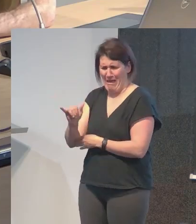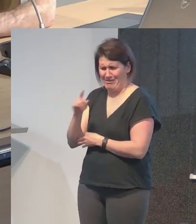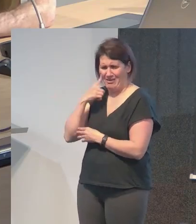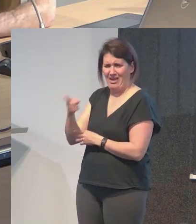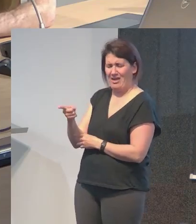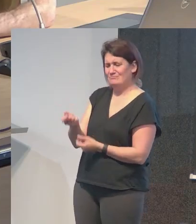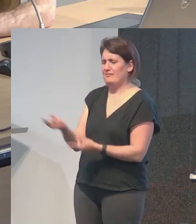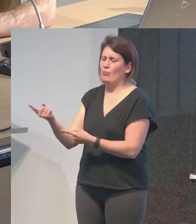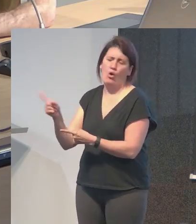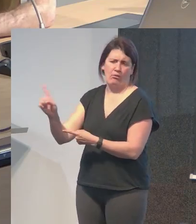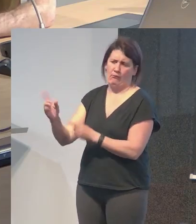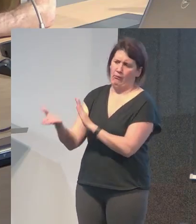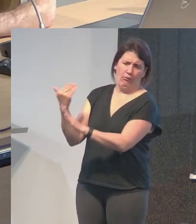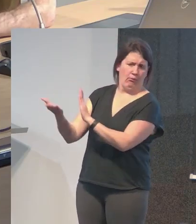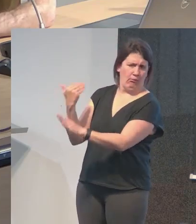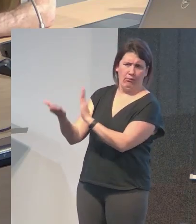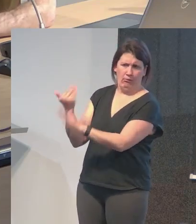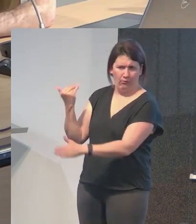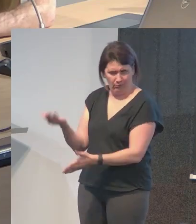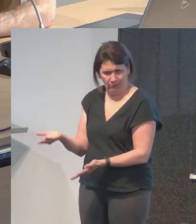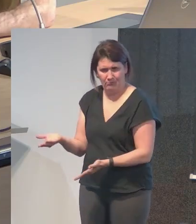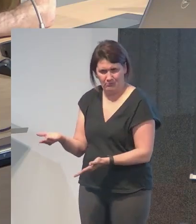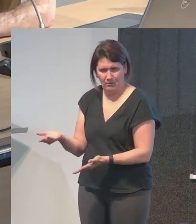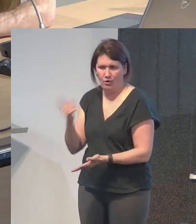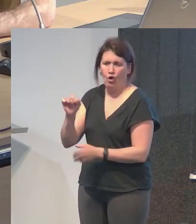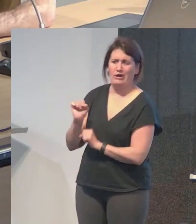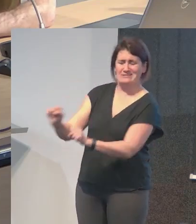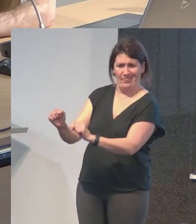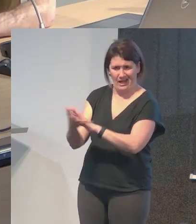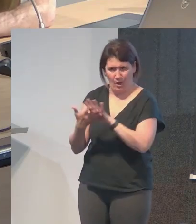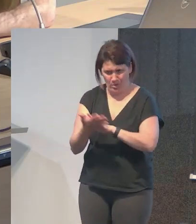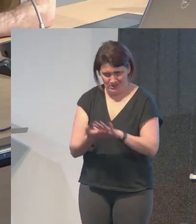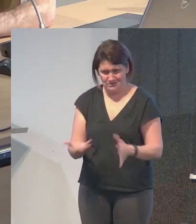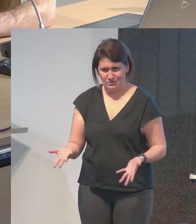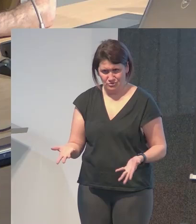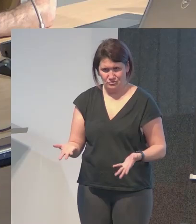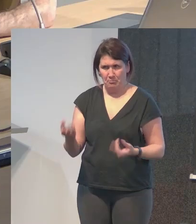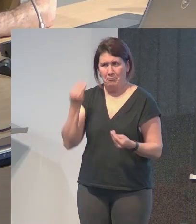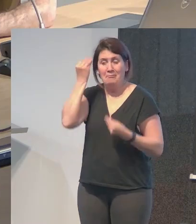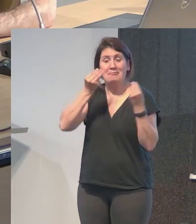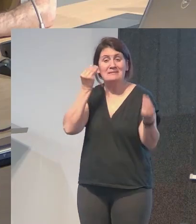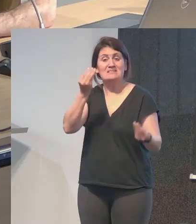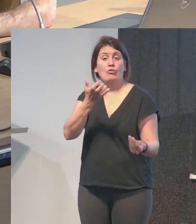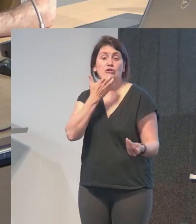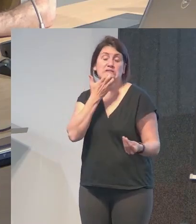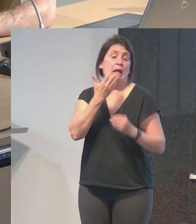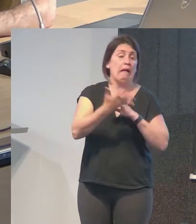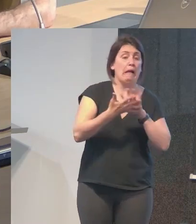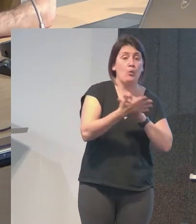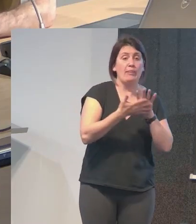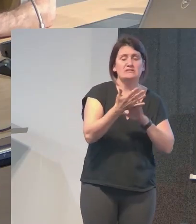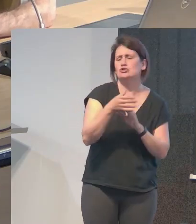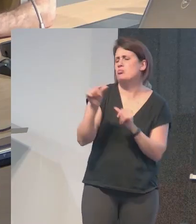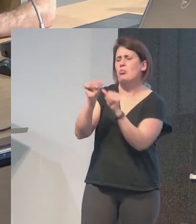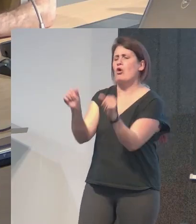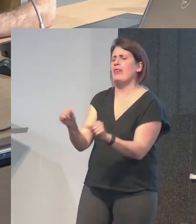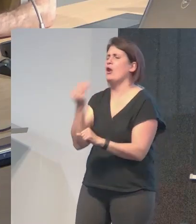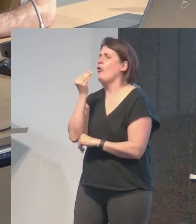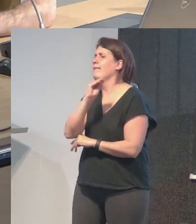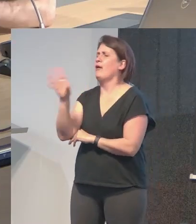a descartar o rechazar la lengua de signos pensando que tienen modelos